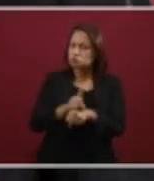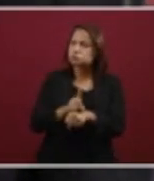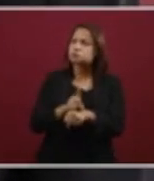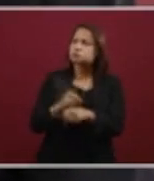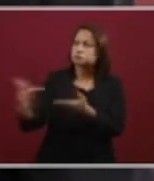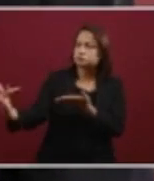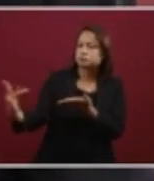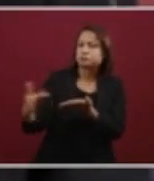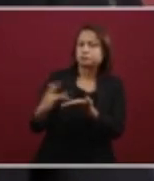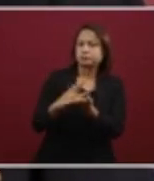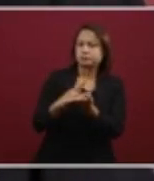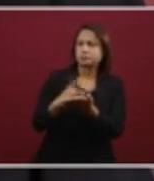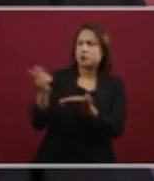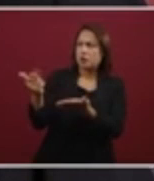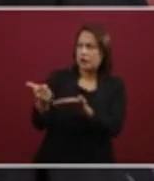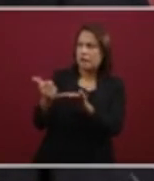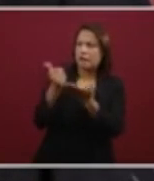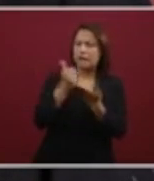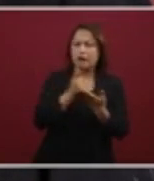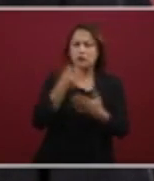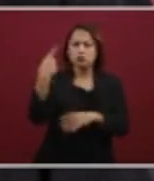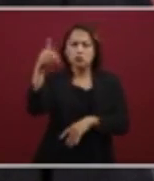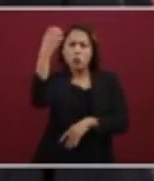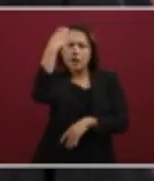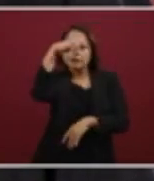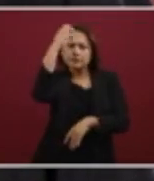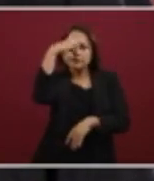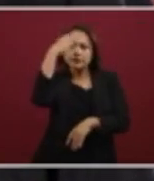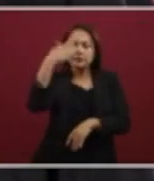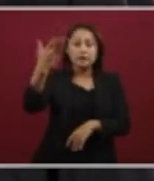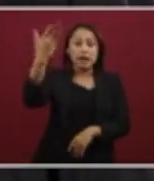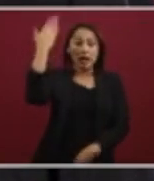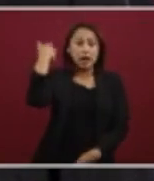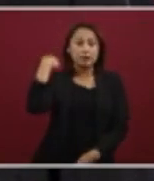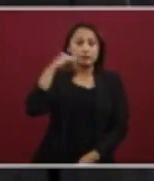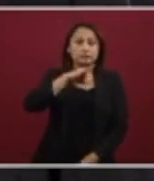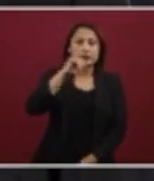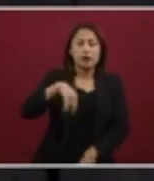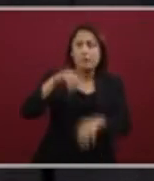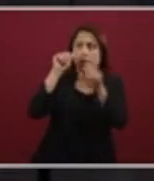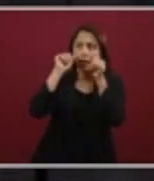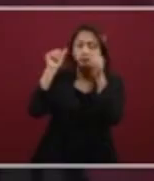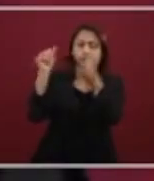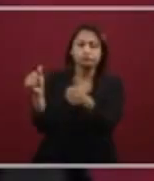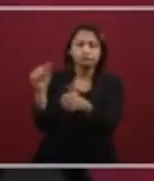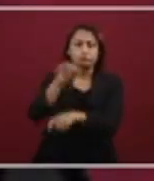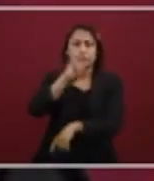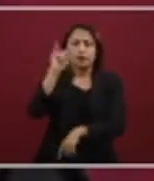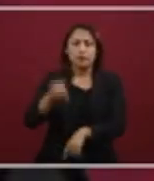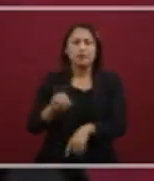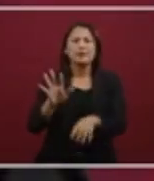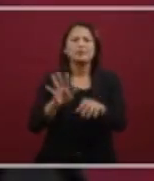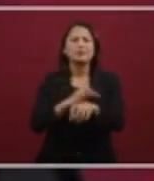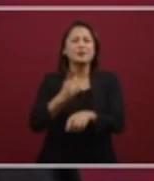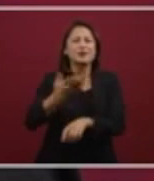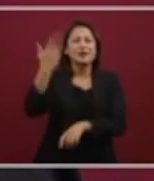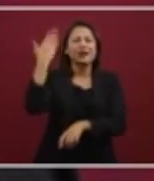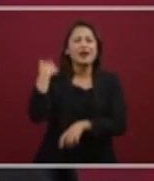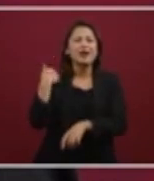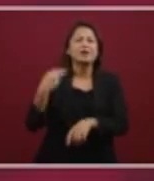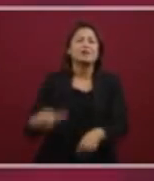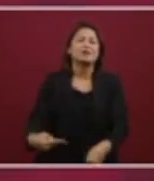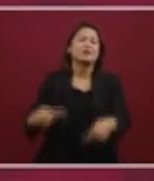darnos sus puntos de vista que nunca habían sido tomados en cuenta, porque era un negocio